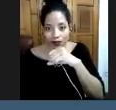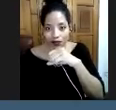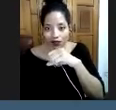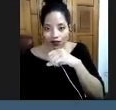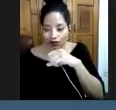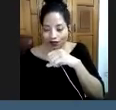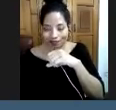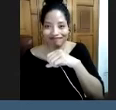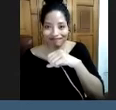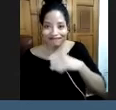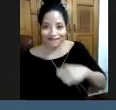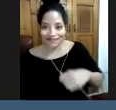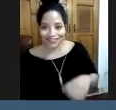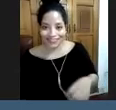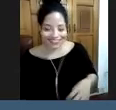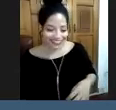Sí, aquí estoy.